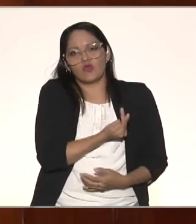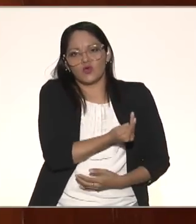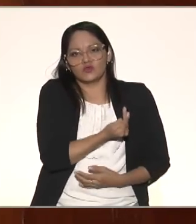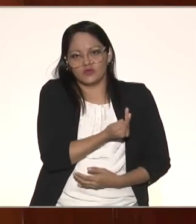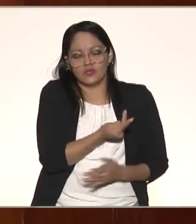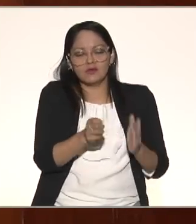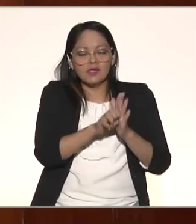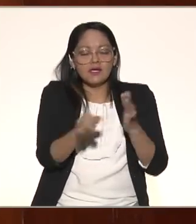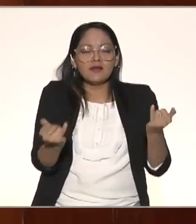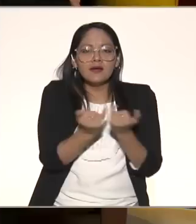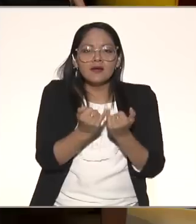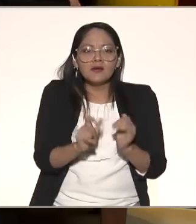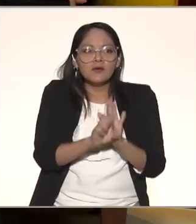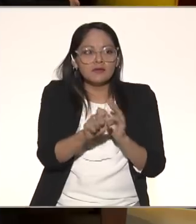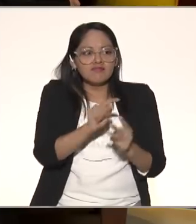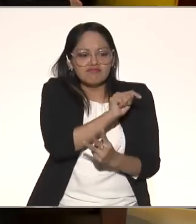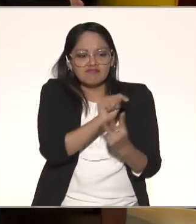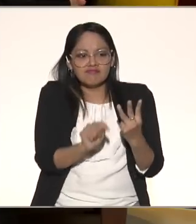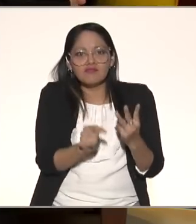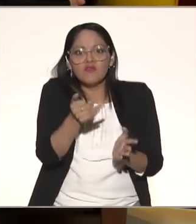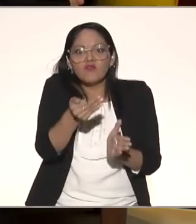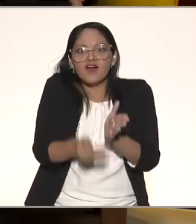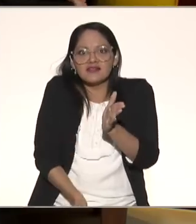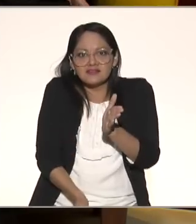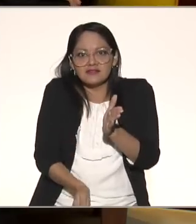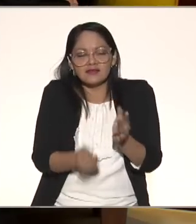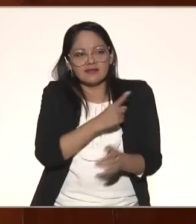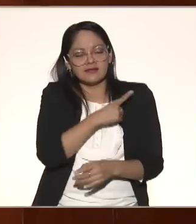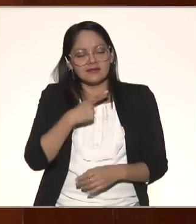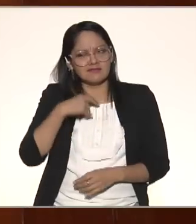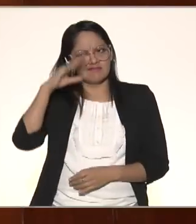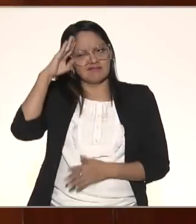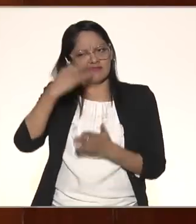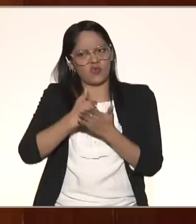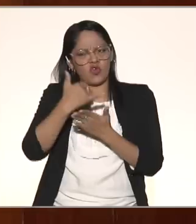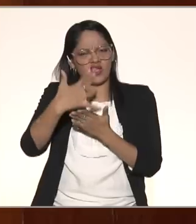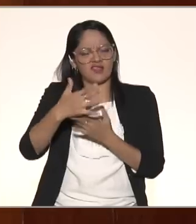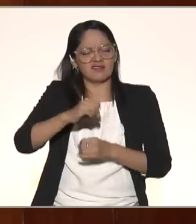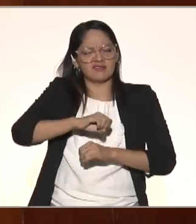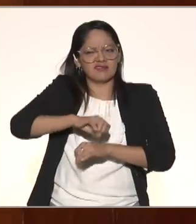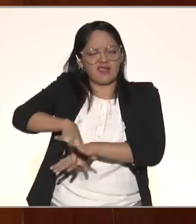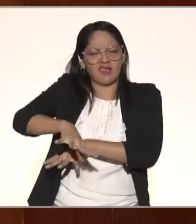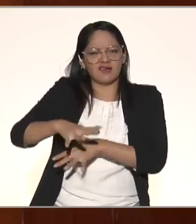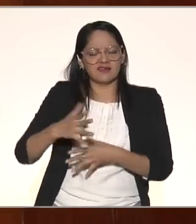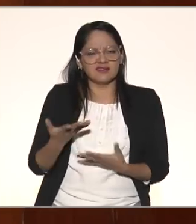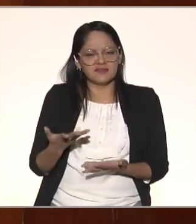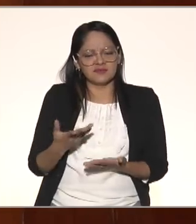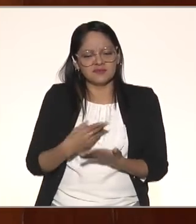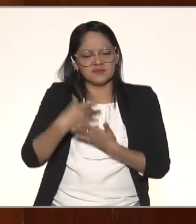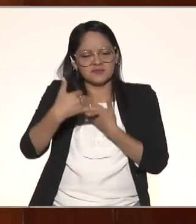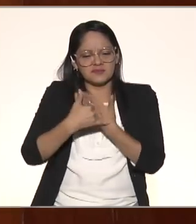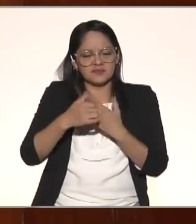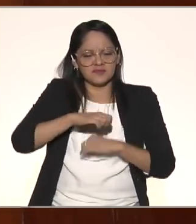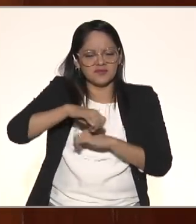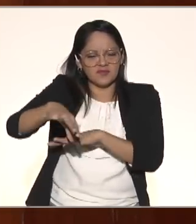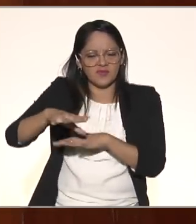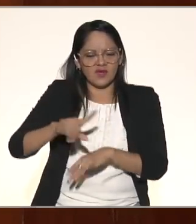Cuando vivimos en esta carencia, tendemos a soltar nuestro proyecto y a